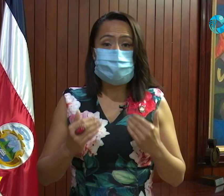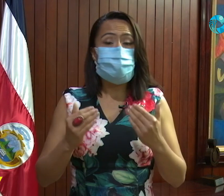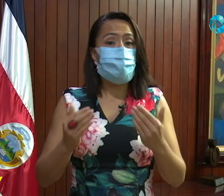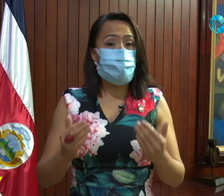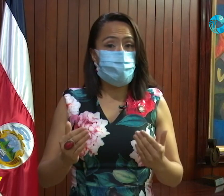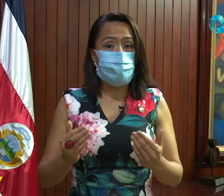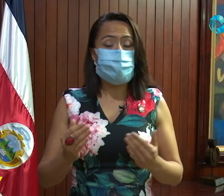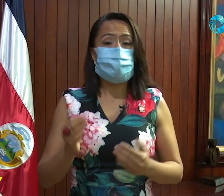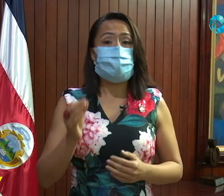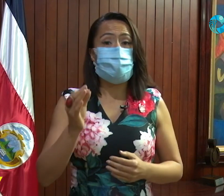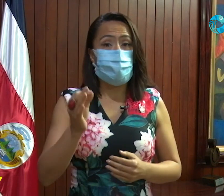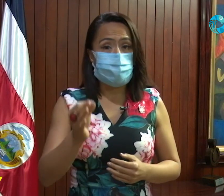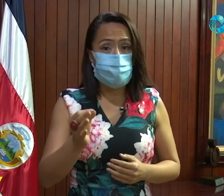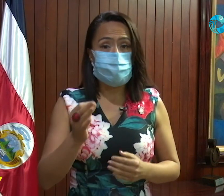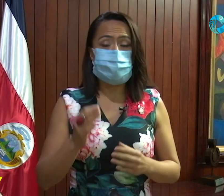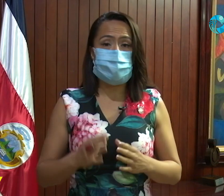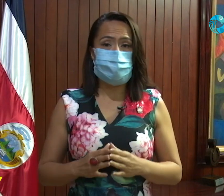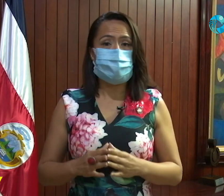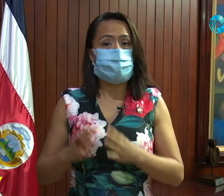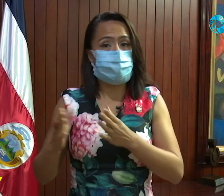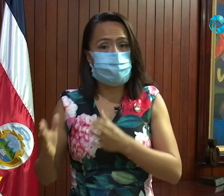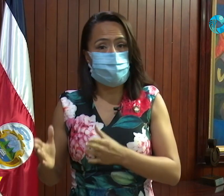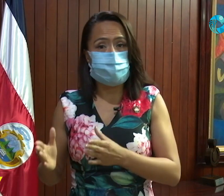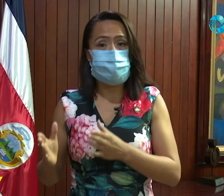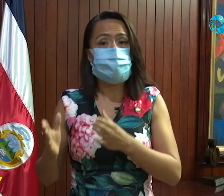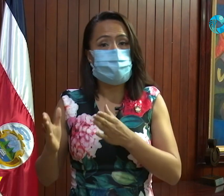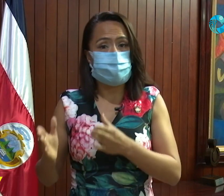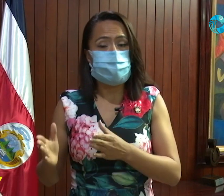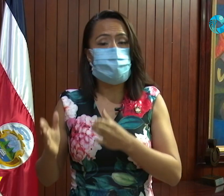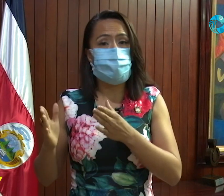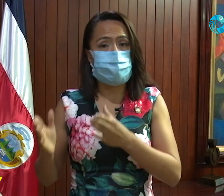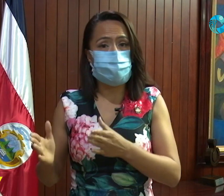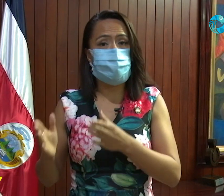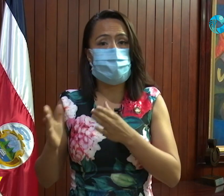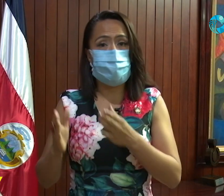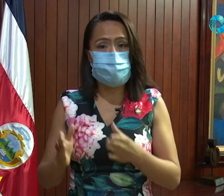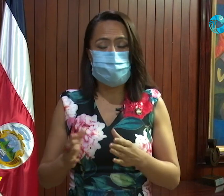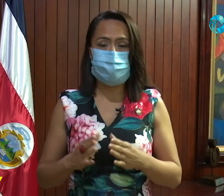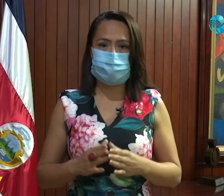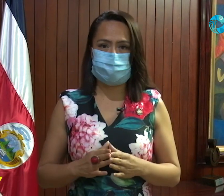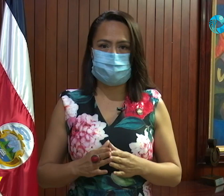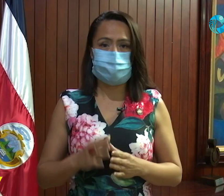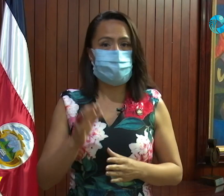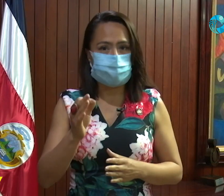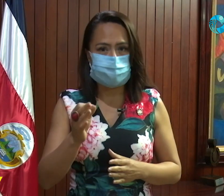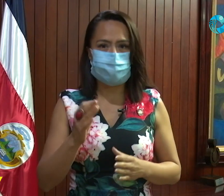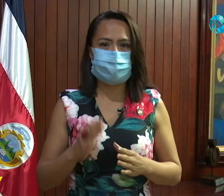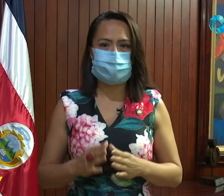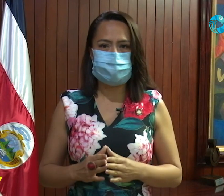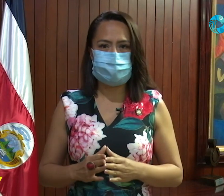nuestra disposición de poder coordinar para que esta audiencia se dé en los términos que corresponden,